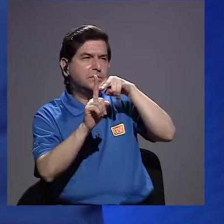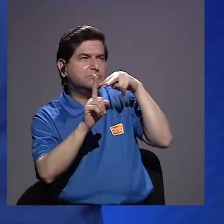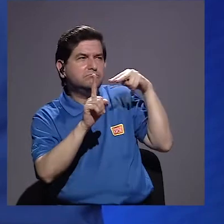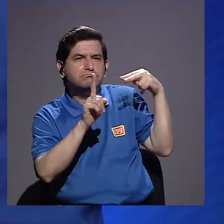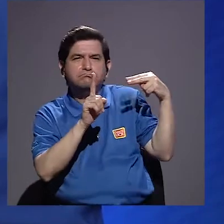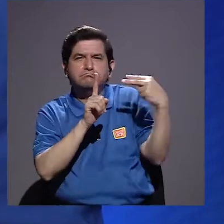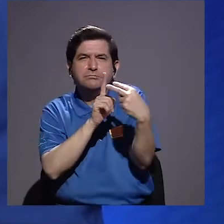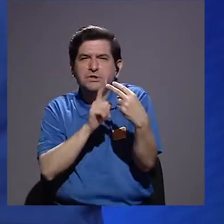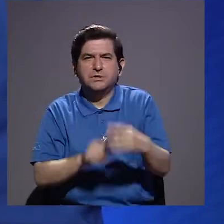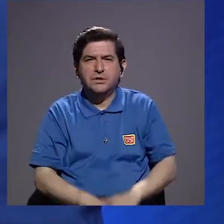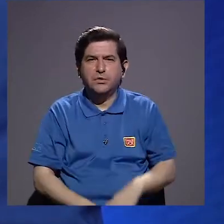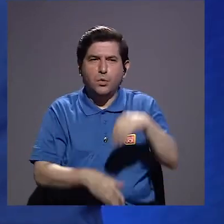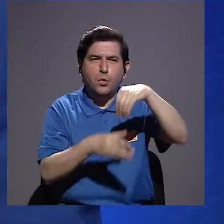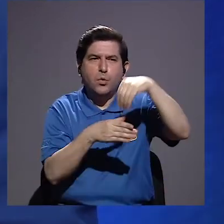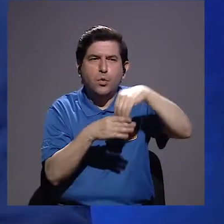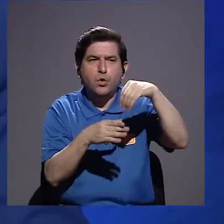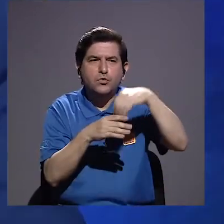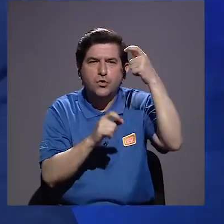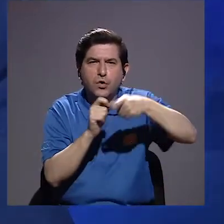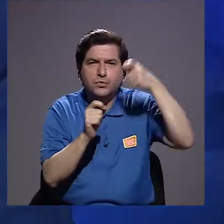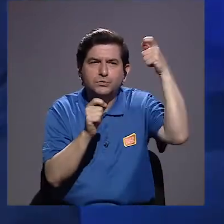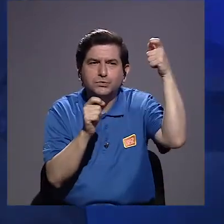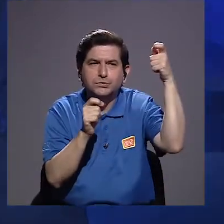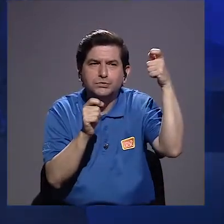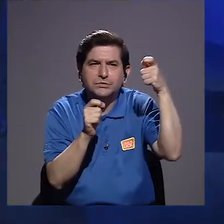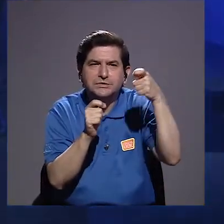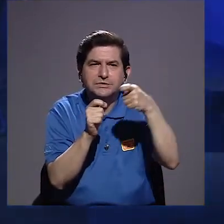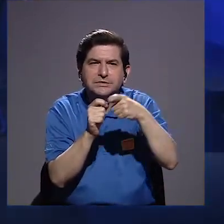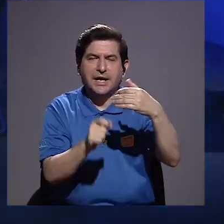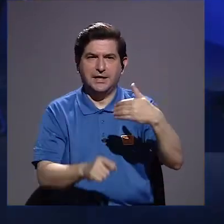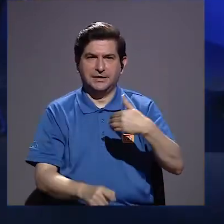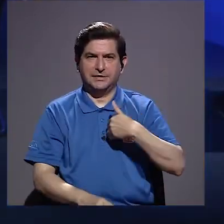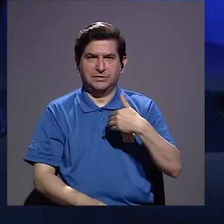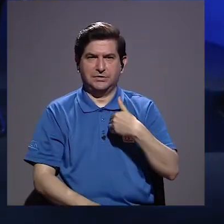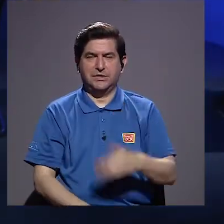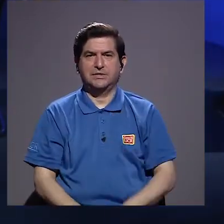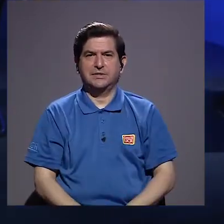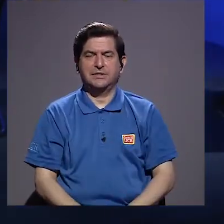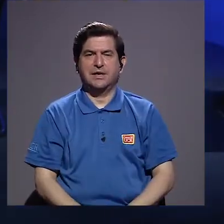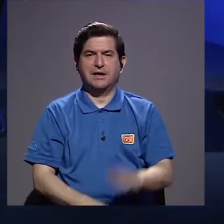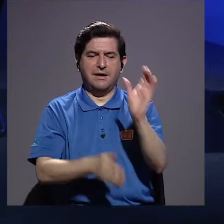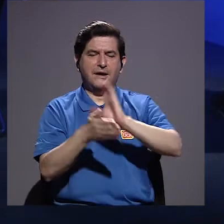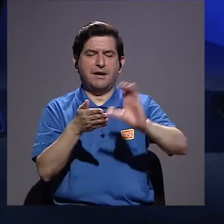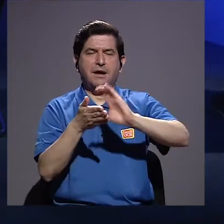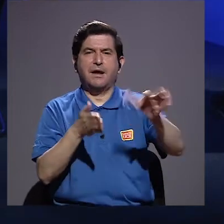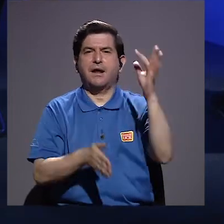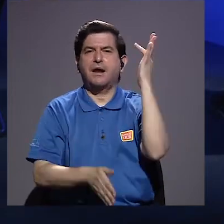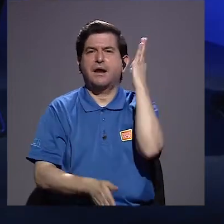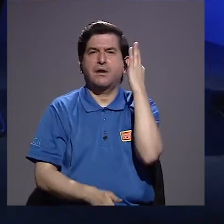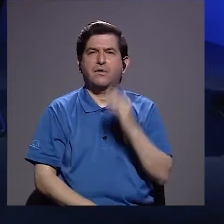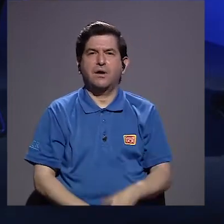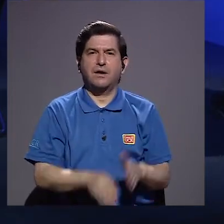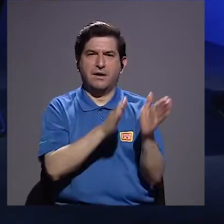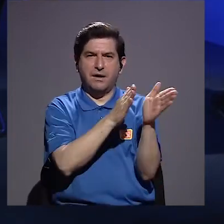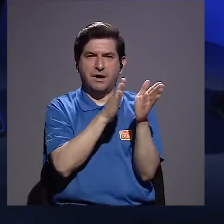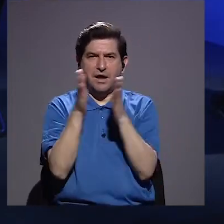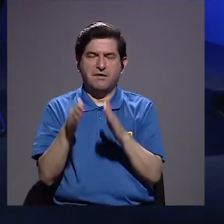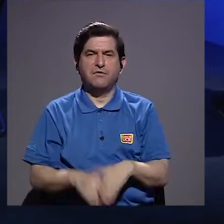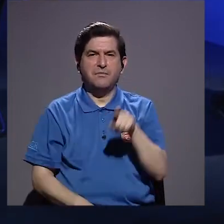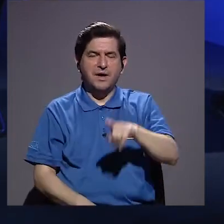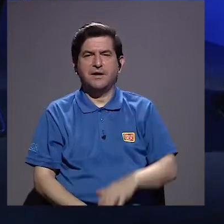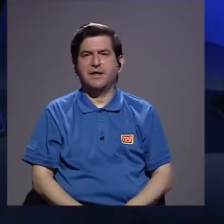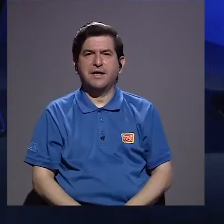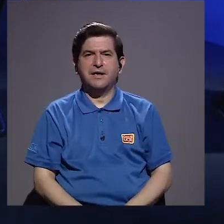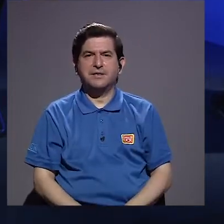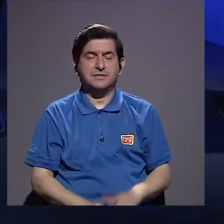visualiza usted que es el aporte específicamente del Liceo de Señoritas en la formación de